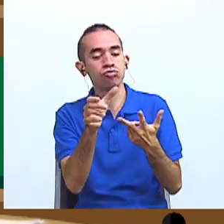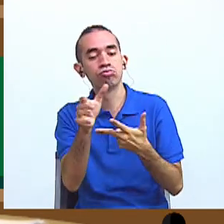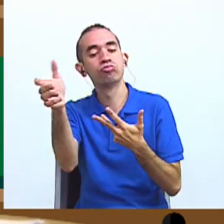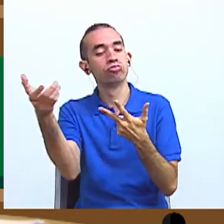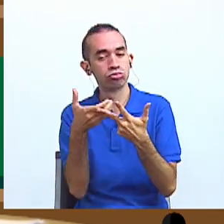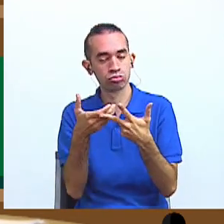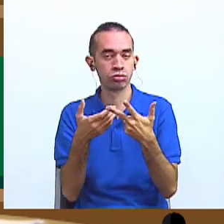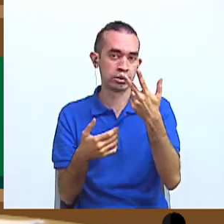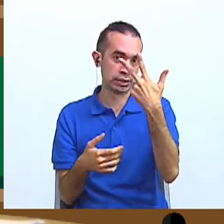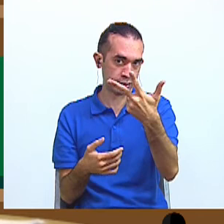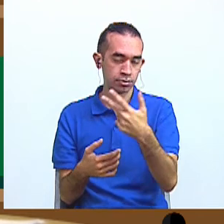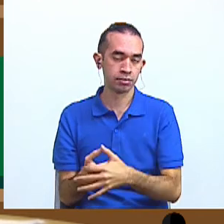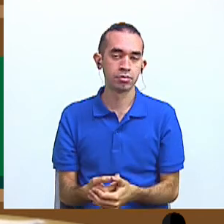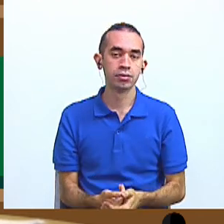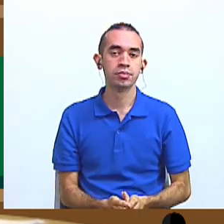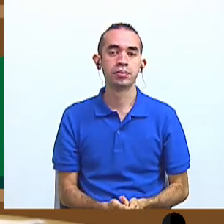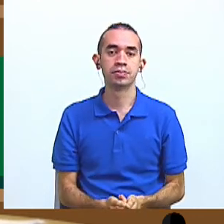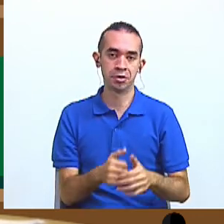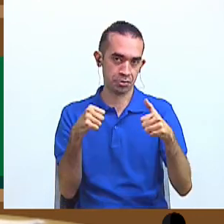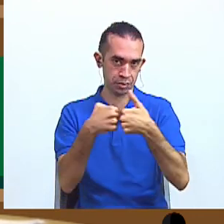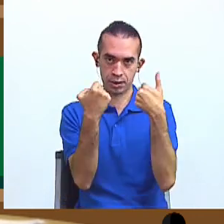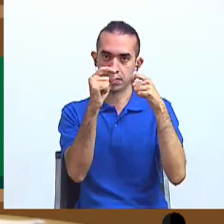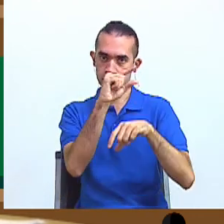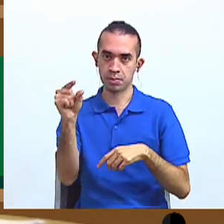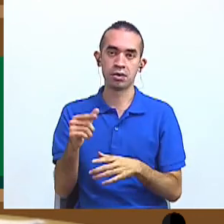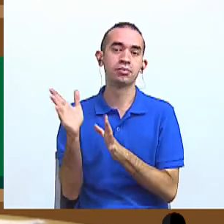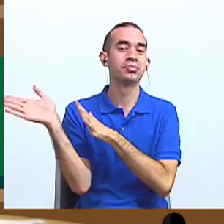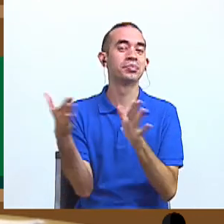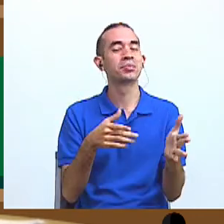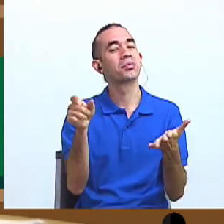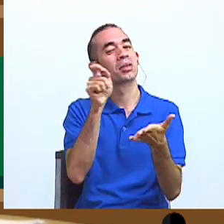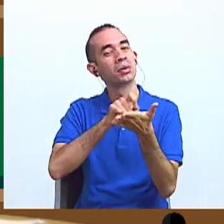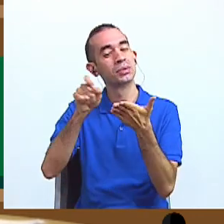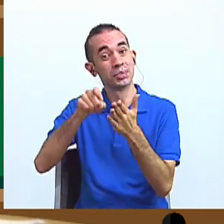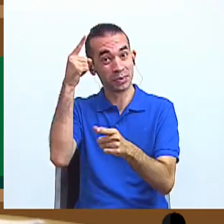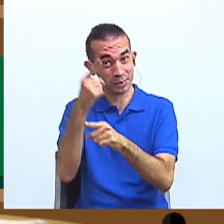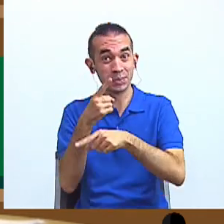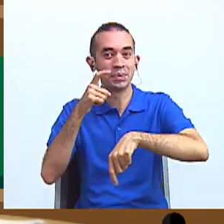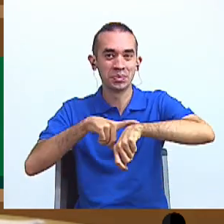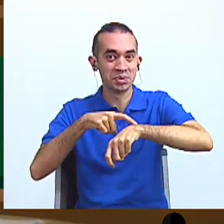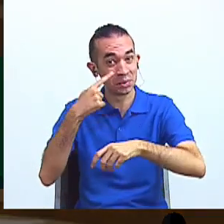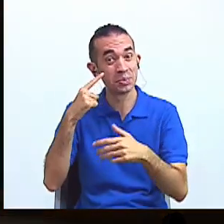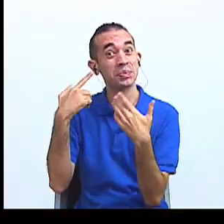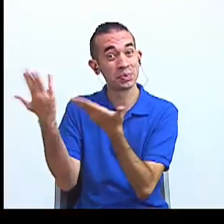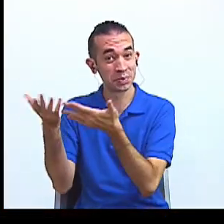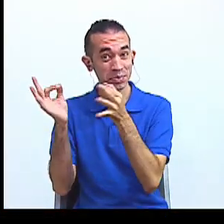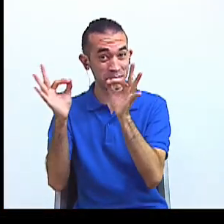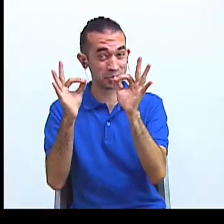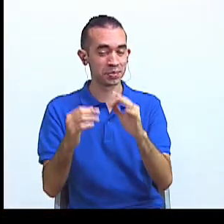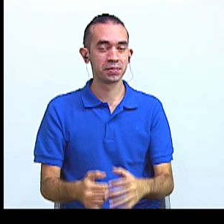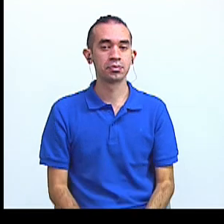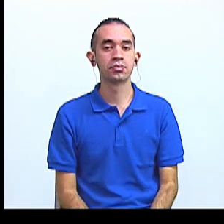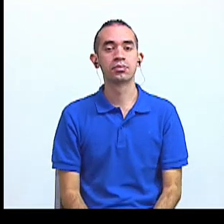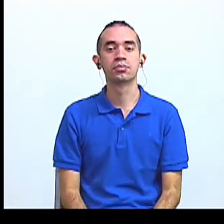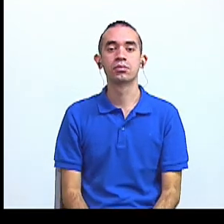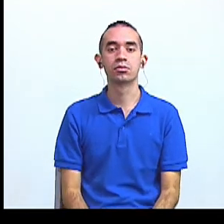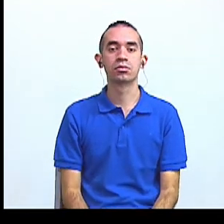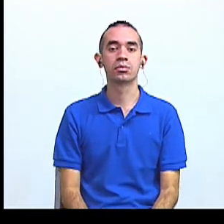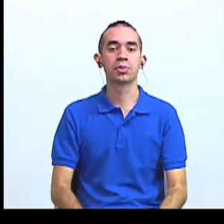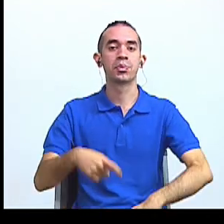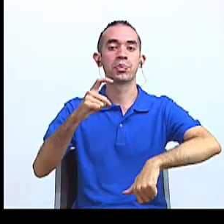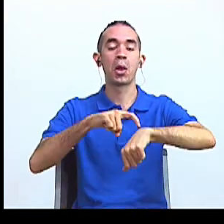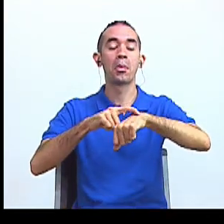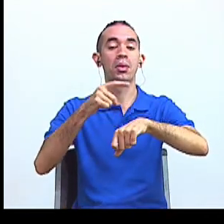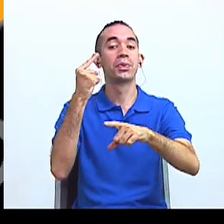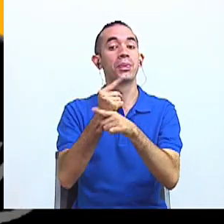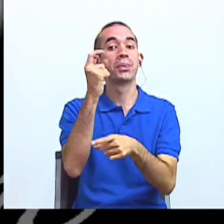semana. Y ahora, ¿qué les parece si pasamos al momento ortográfico? ¿Sí? Momento